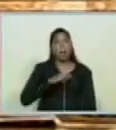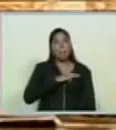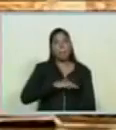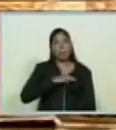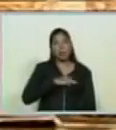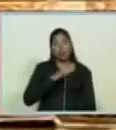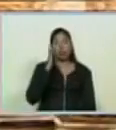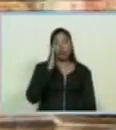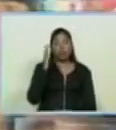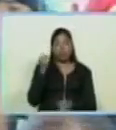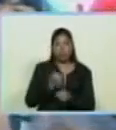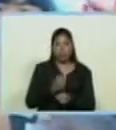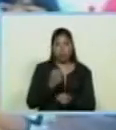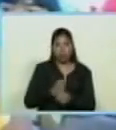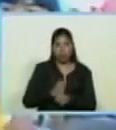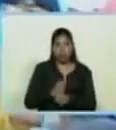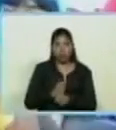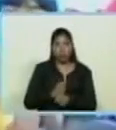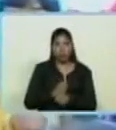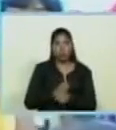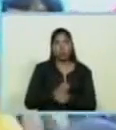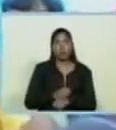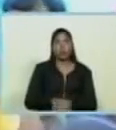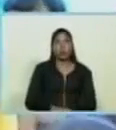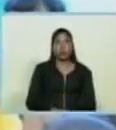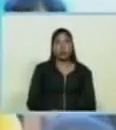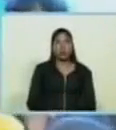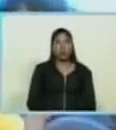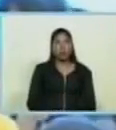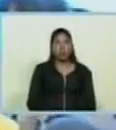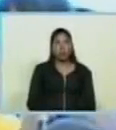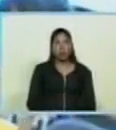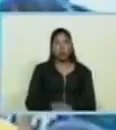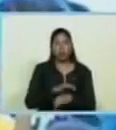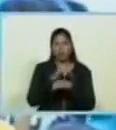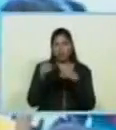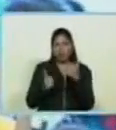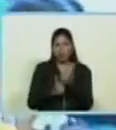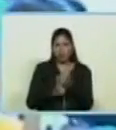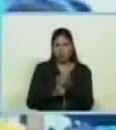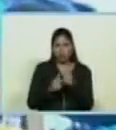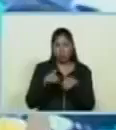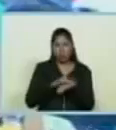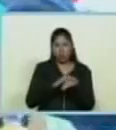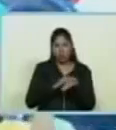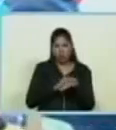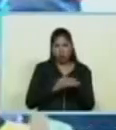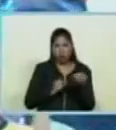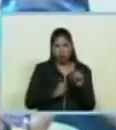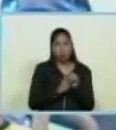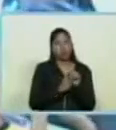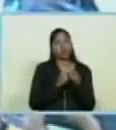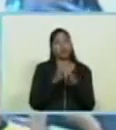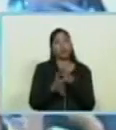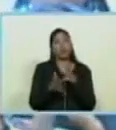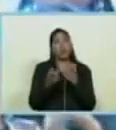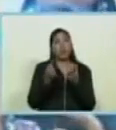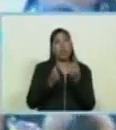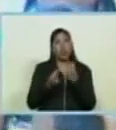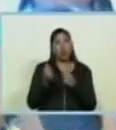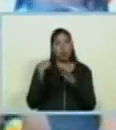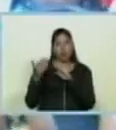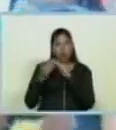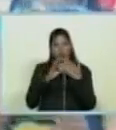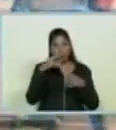y viceministro de Economía Comunal. Está con su equipo de trabajo. Allá está Margelin